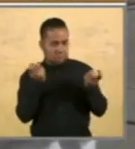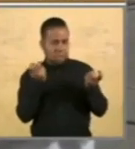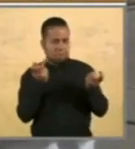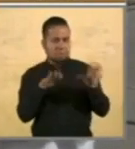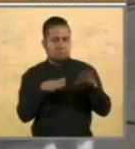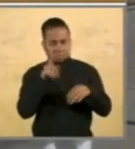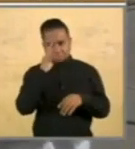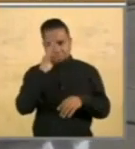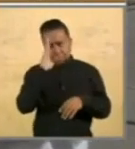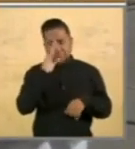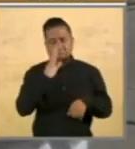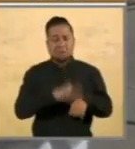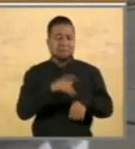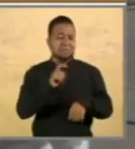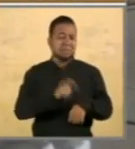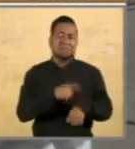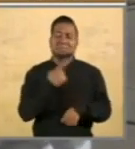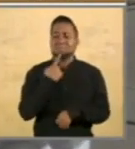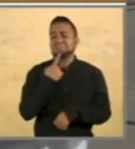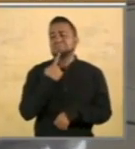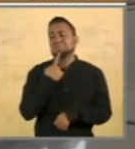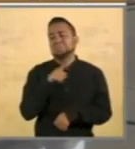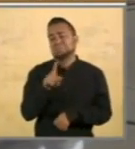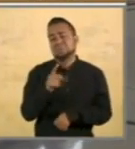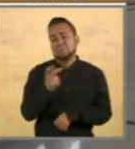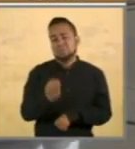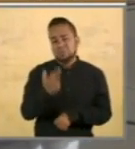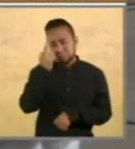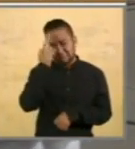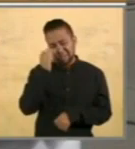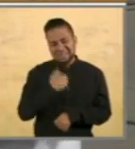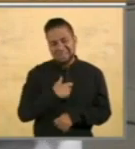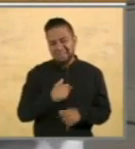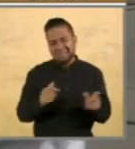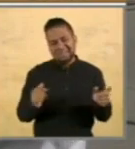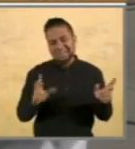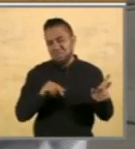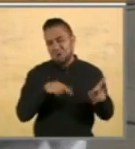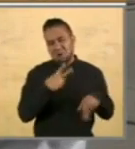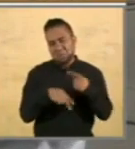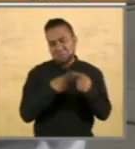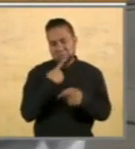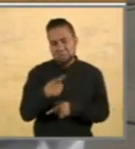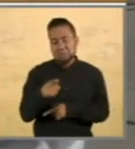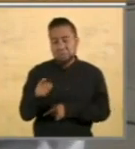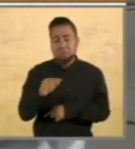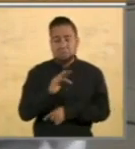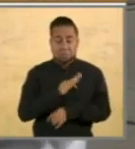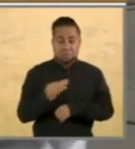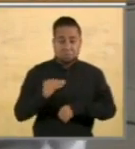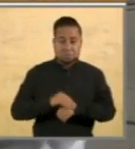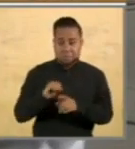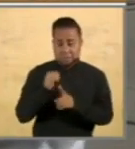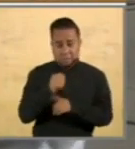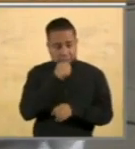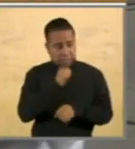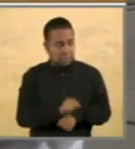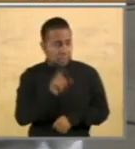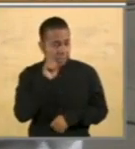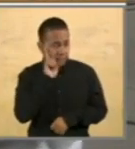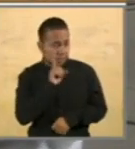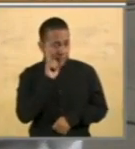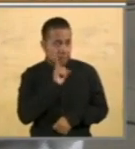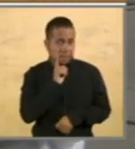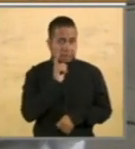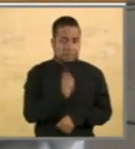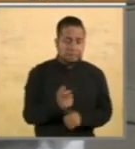piensa que más tiempo va a perder en poner la denuncia que todo por eso es que se va Yo creo que podría haber alguna situación secretaria